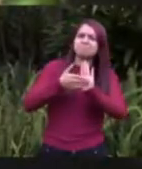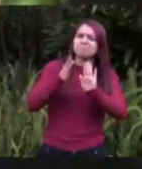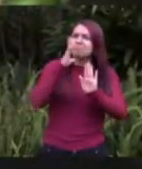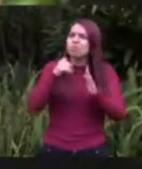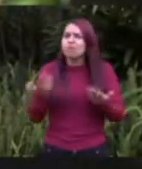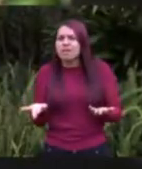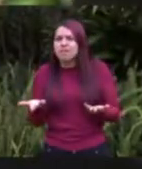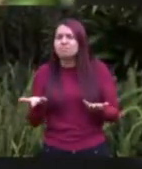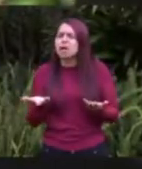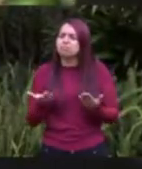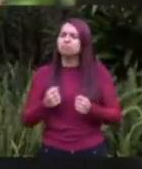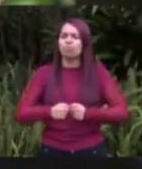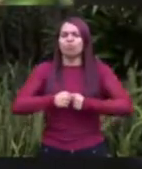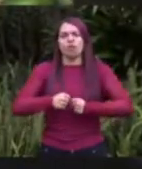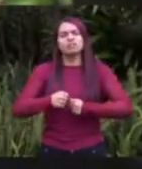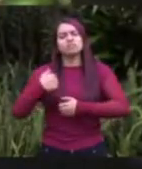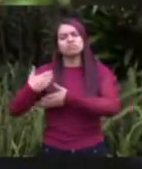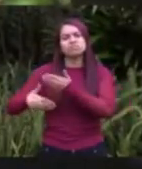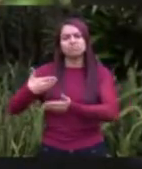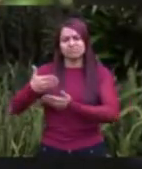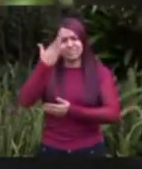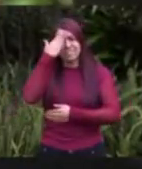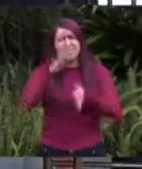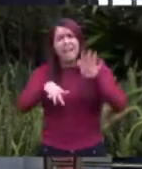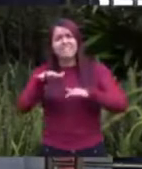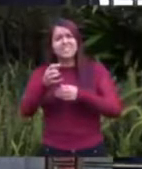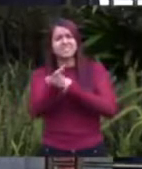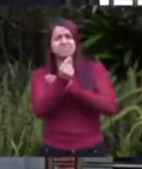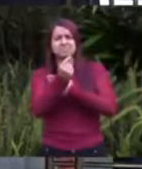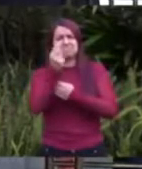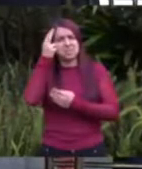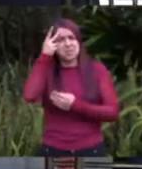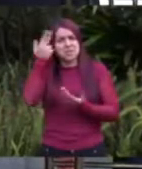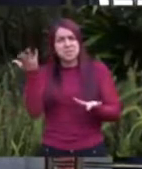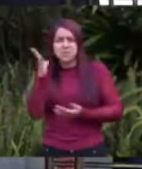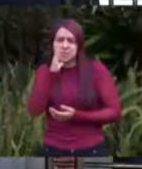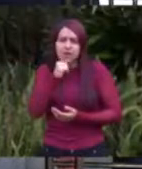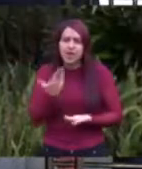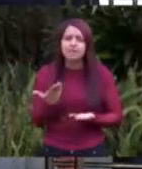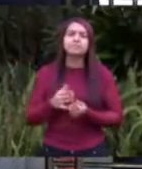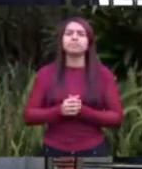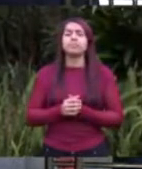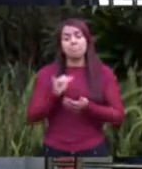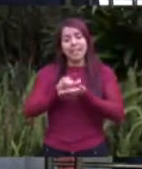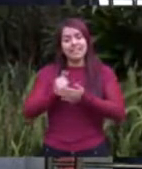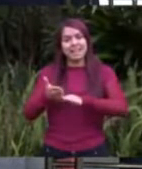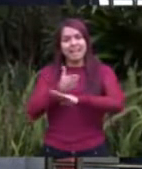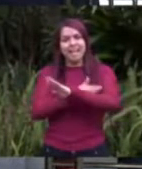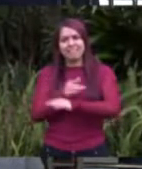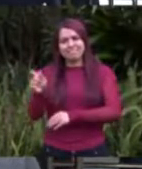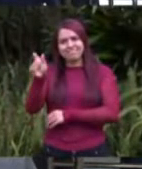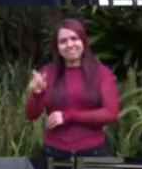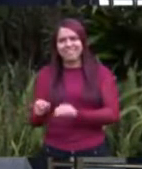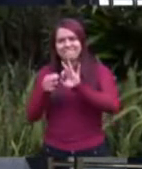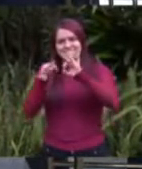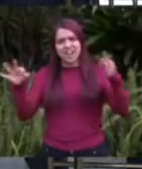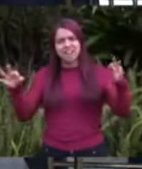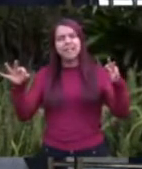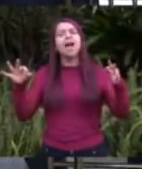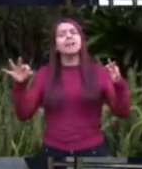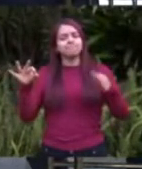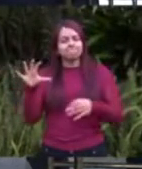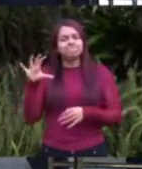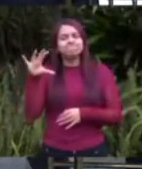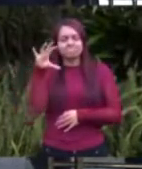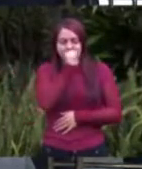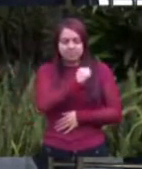argumentos carentes de lógica. Por eso, en esa frase pronunciada por usted, creo que usted intuía las tormentas que